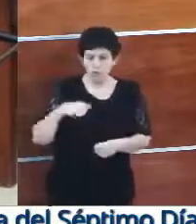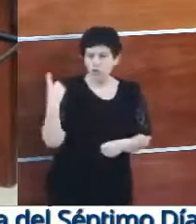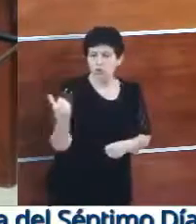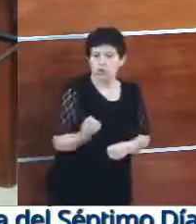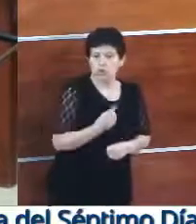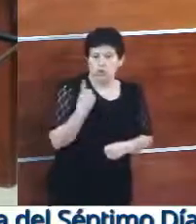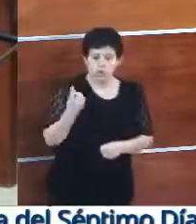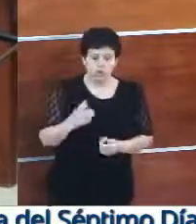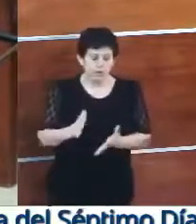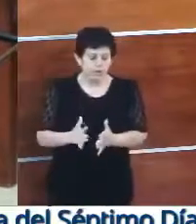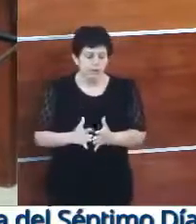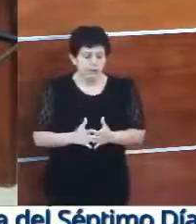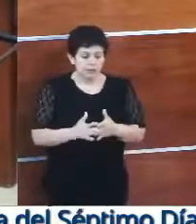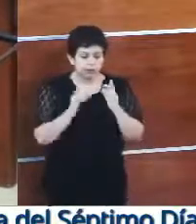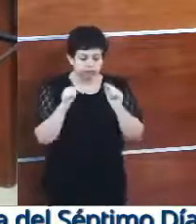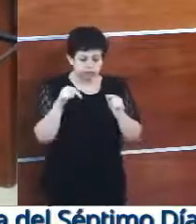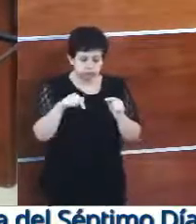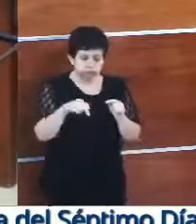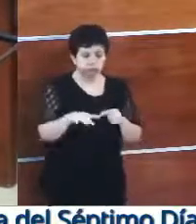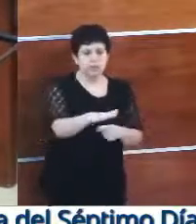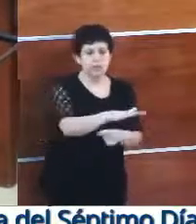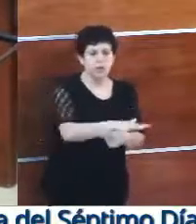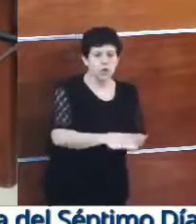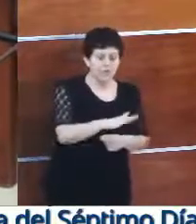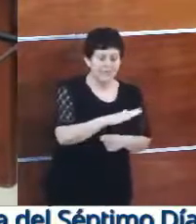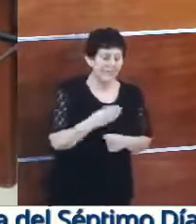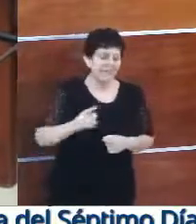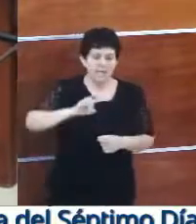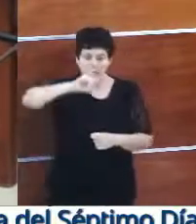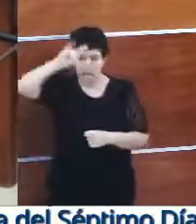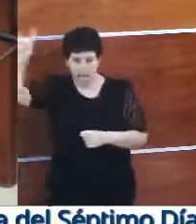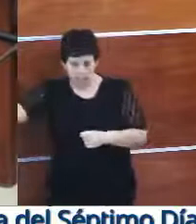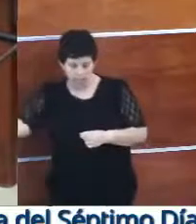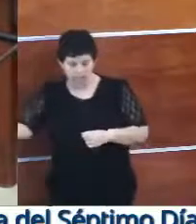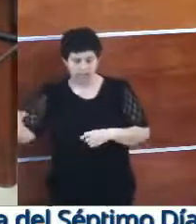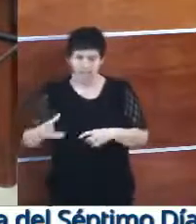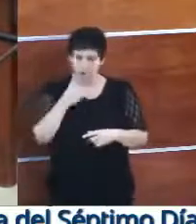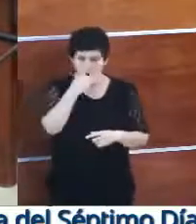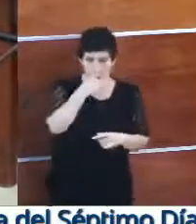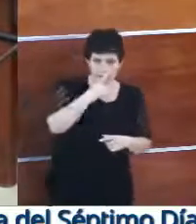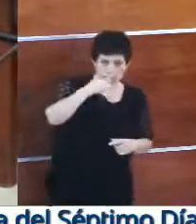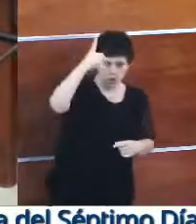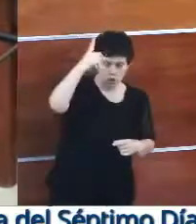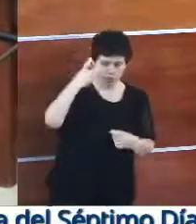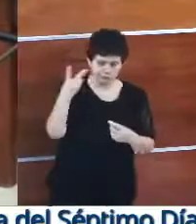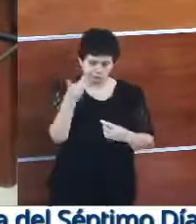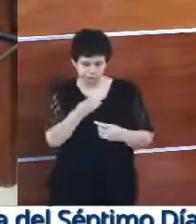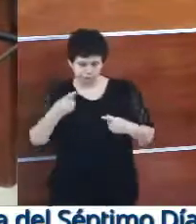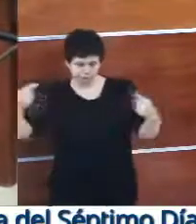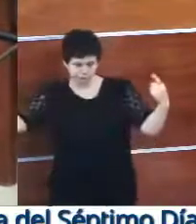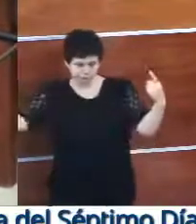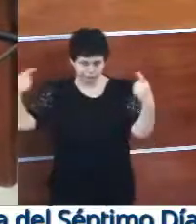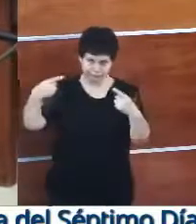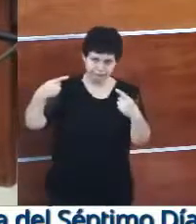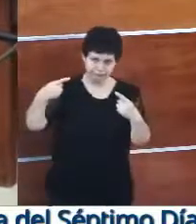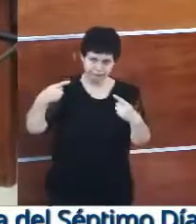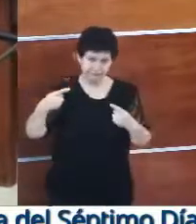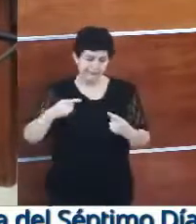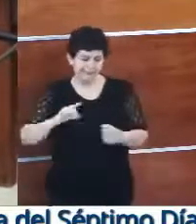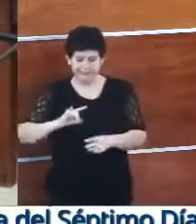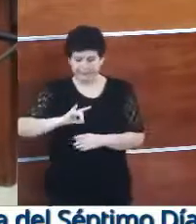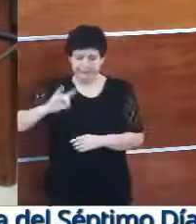tensión donde el diablo acusa a Dios, donde el mal está atacando al bien,